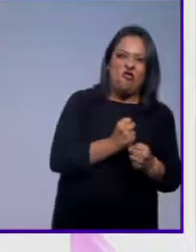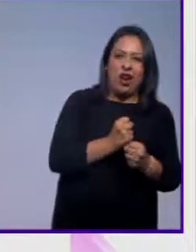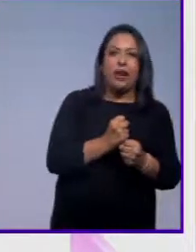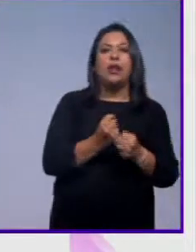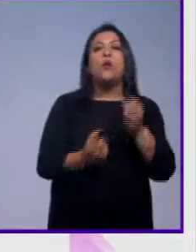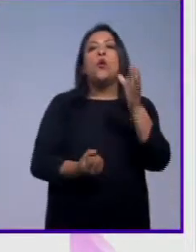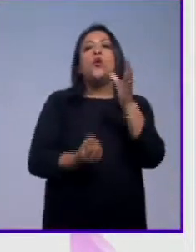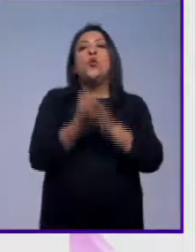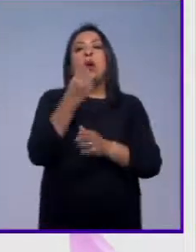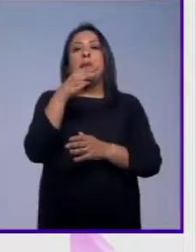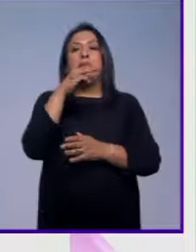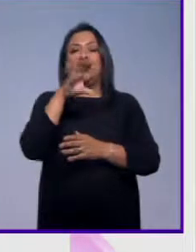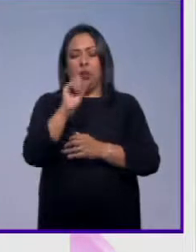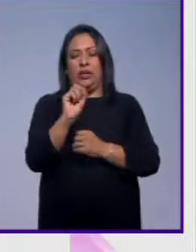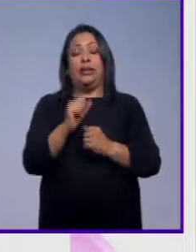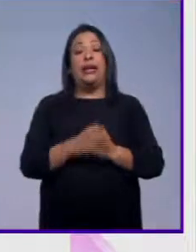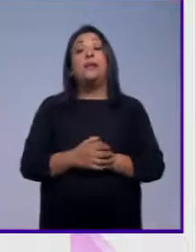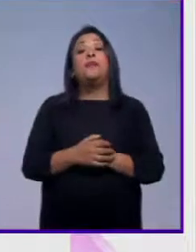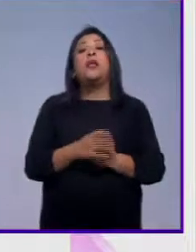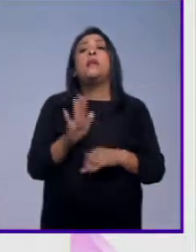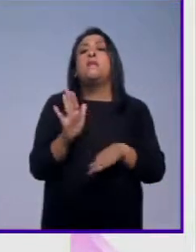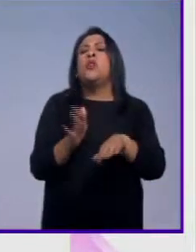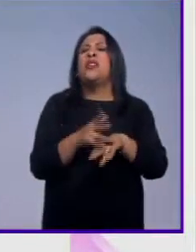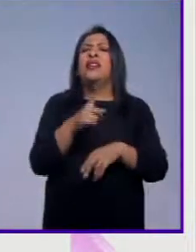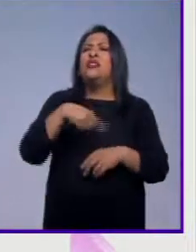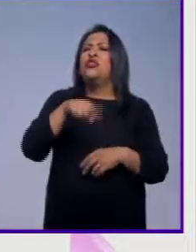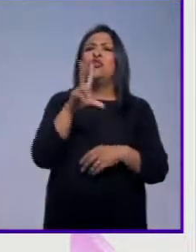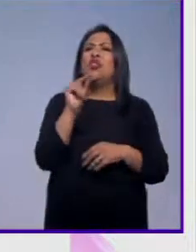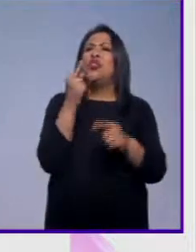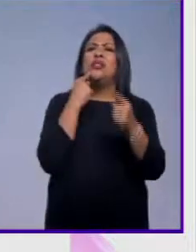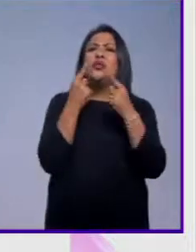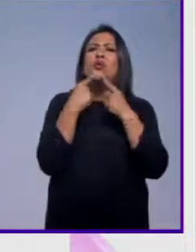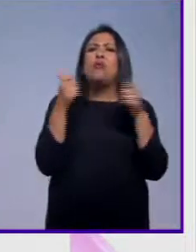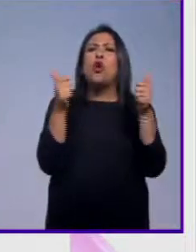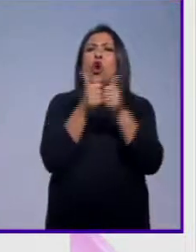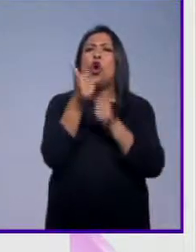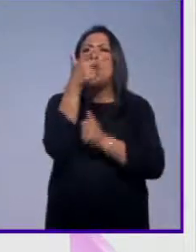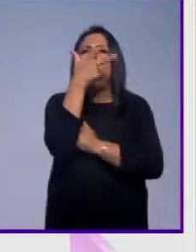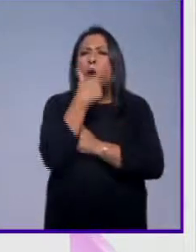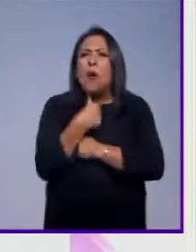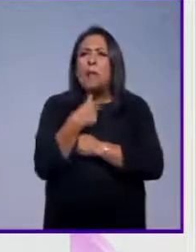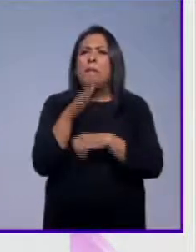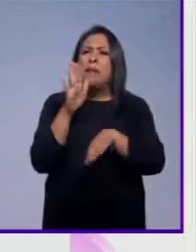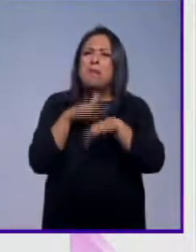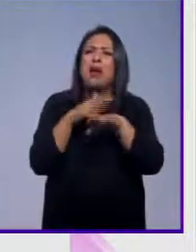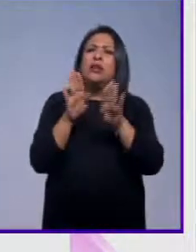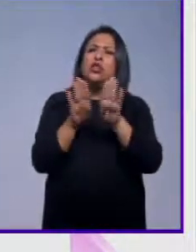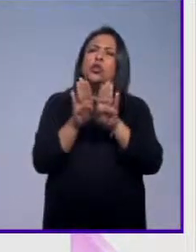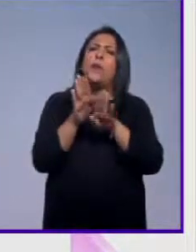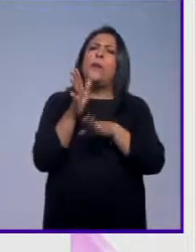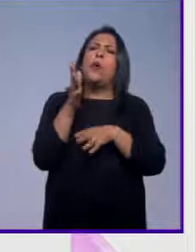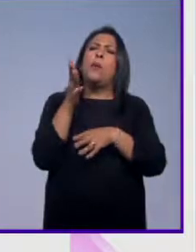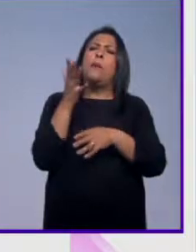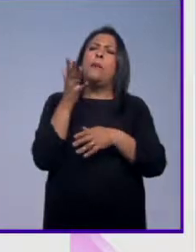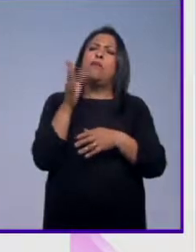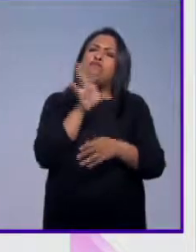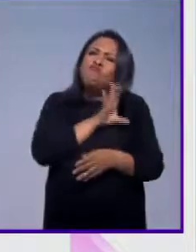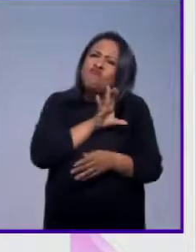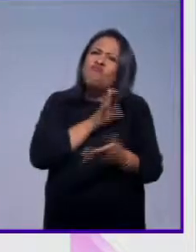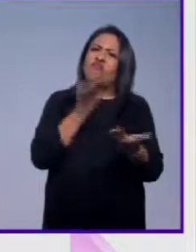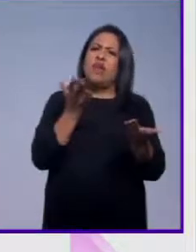masculinidades y porque no estamos discutiendo esto con los hombres en una forma más afectiva más amorosa